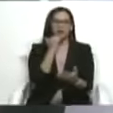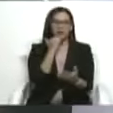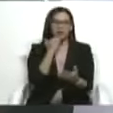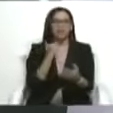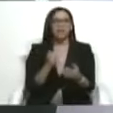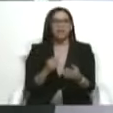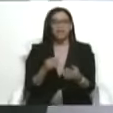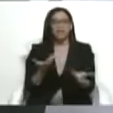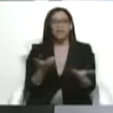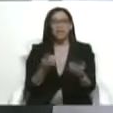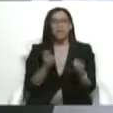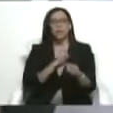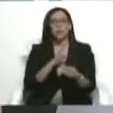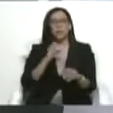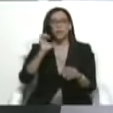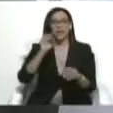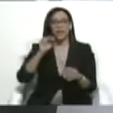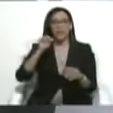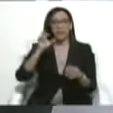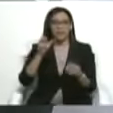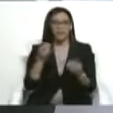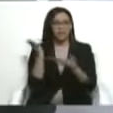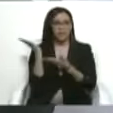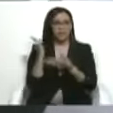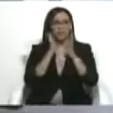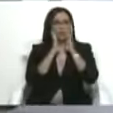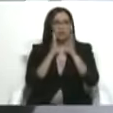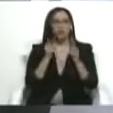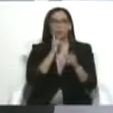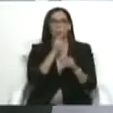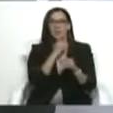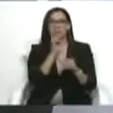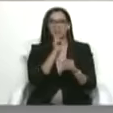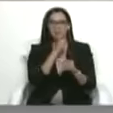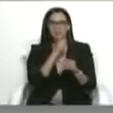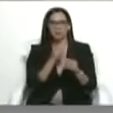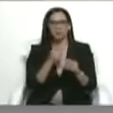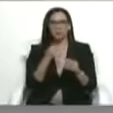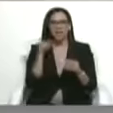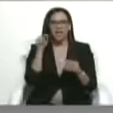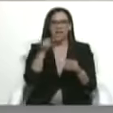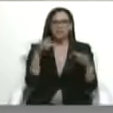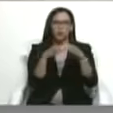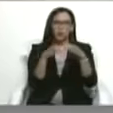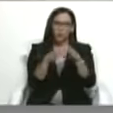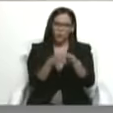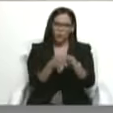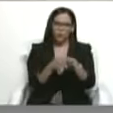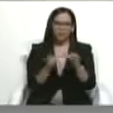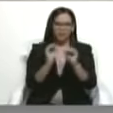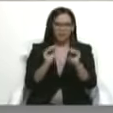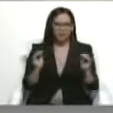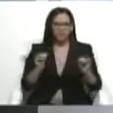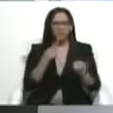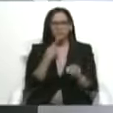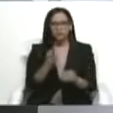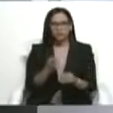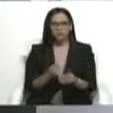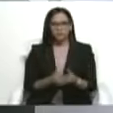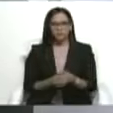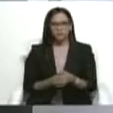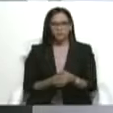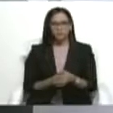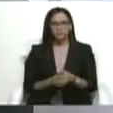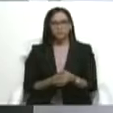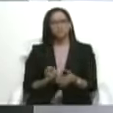Brand reveló, expresó. ¿Qué le diría usted, a esos segmentos extremistas que acaba de mencionar? Bueno,